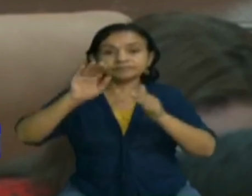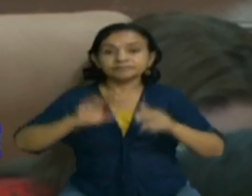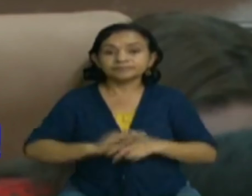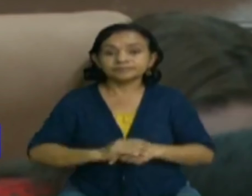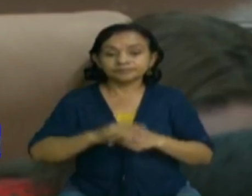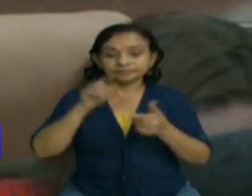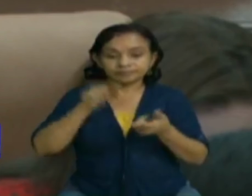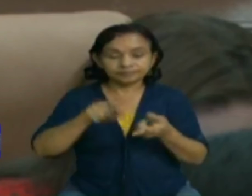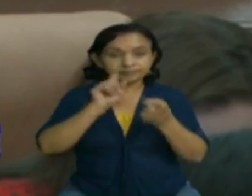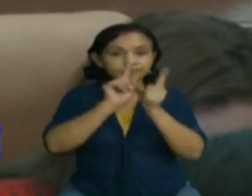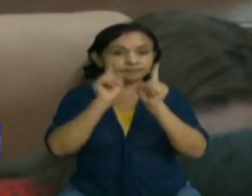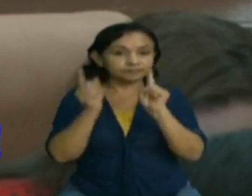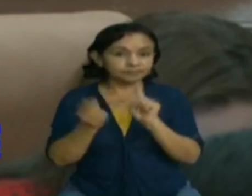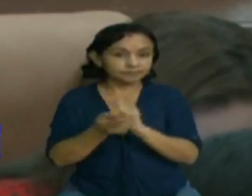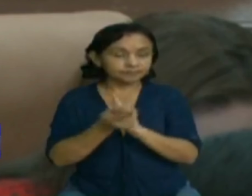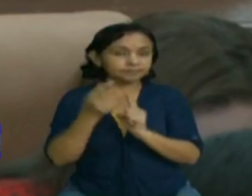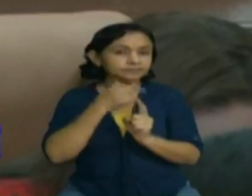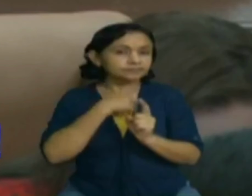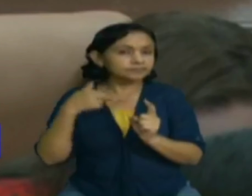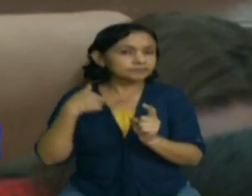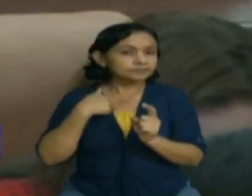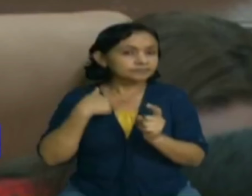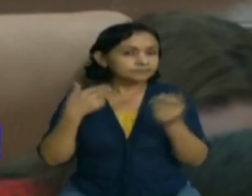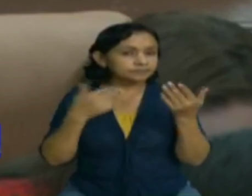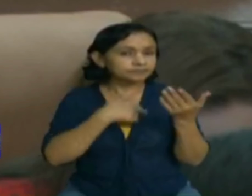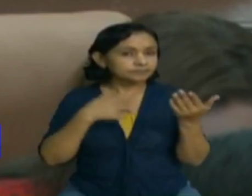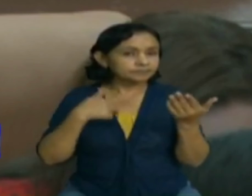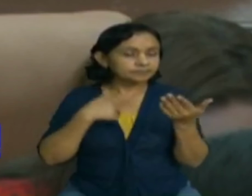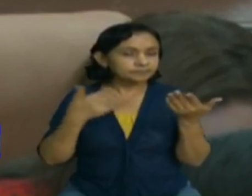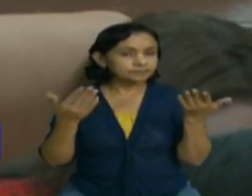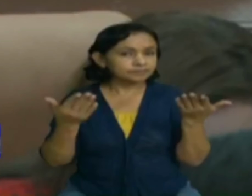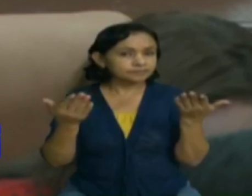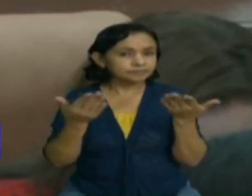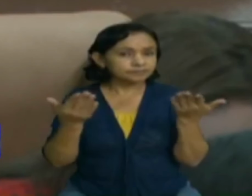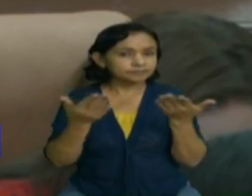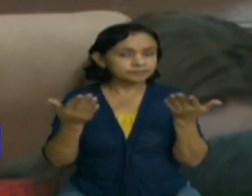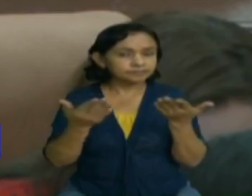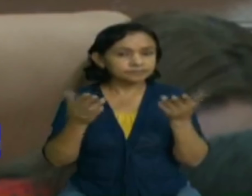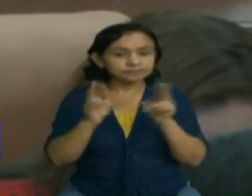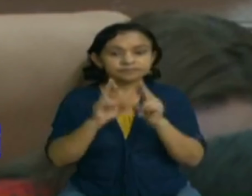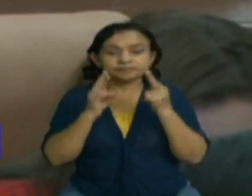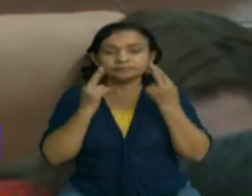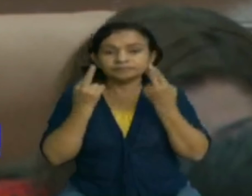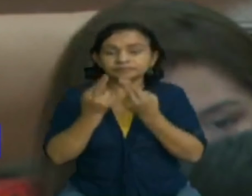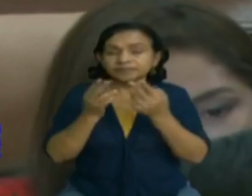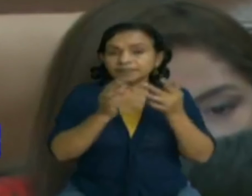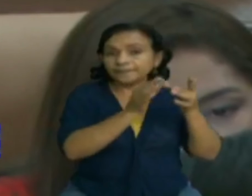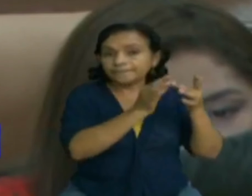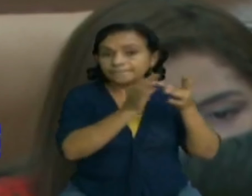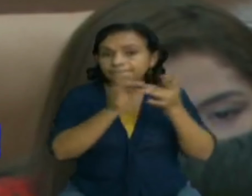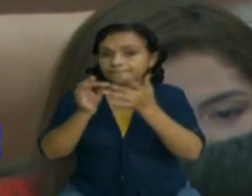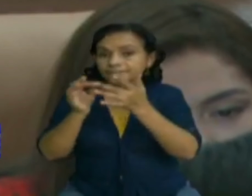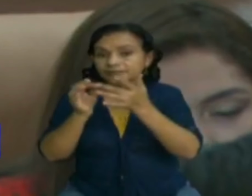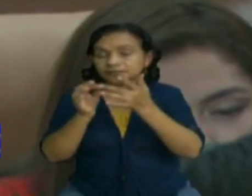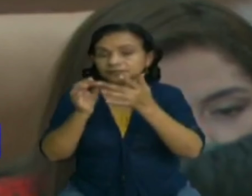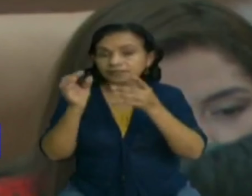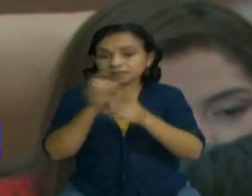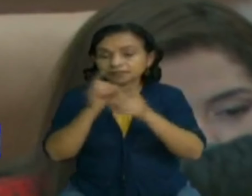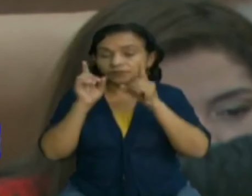Esta reforma lo que hace es crear una audiencia especial de tutela de